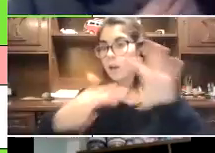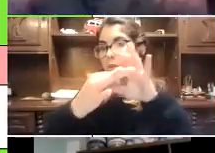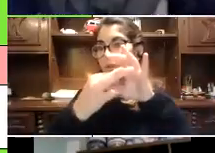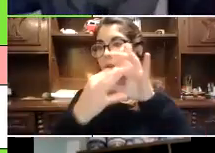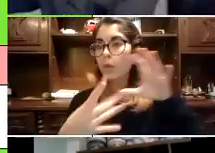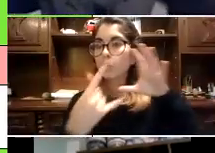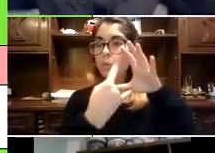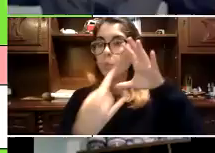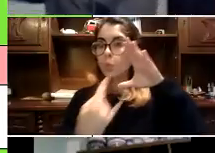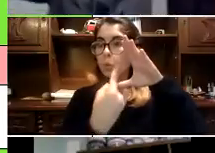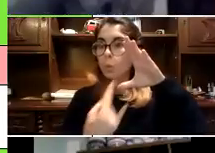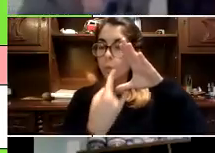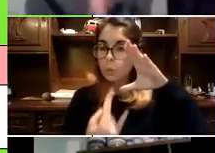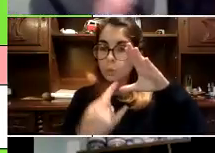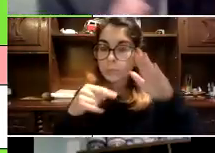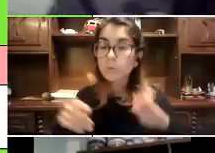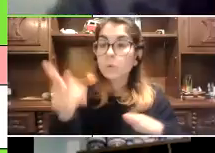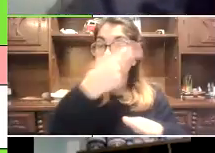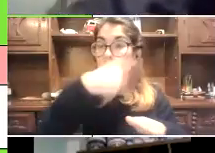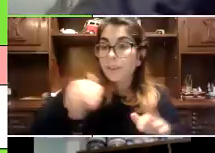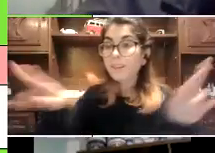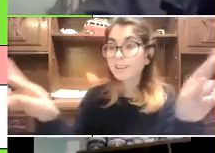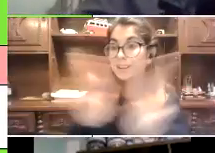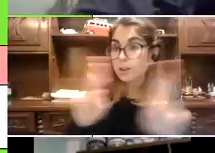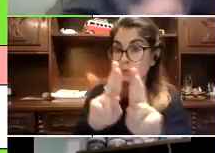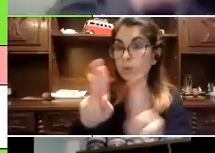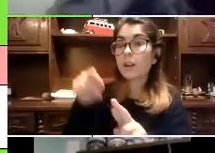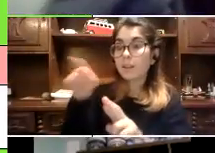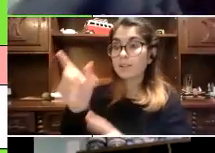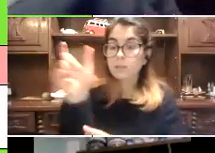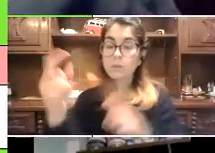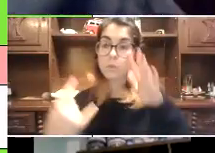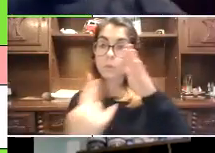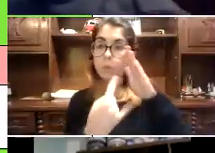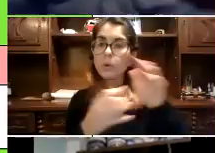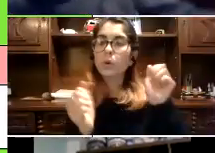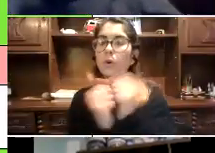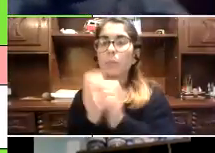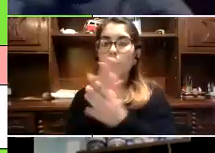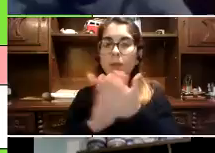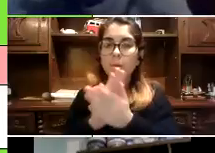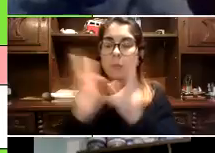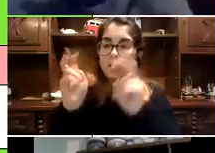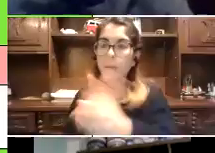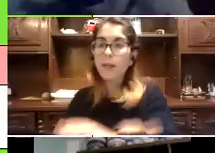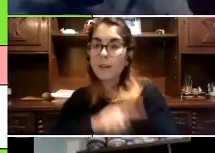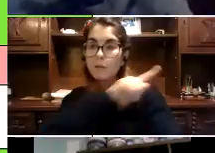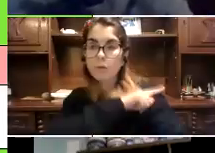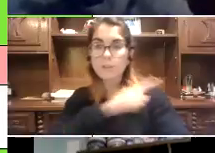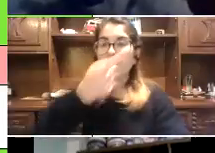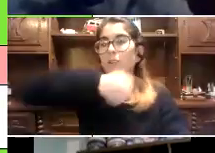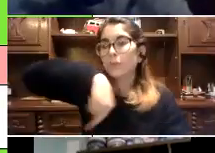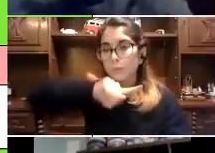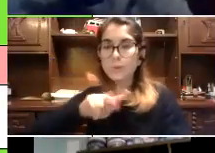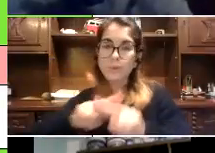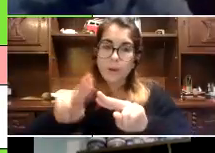relación entre esos fenómenos, cuando revisen esa unidad didáctica, con el concepto de fuerza que desarrollamos en la